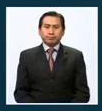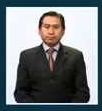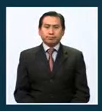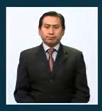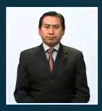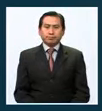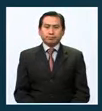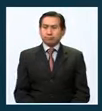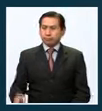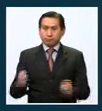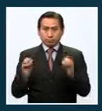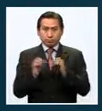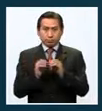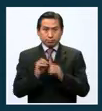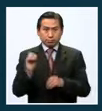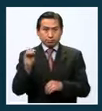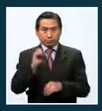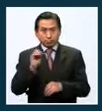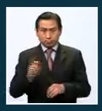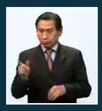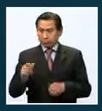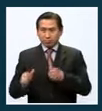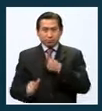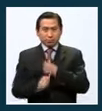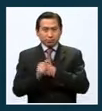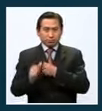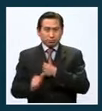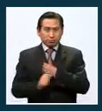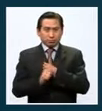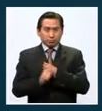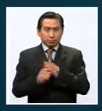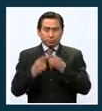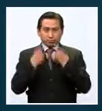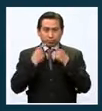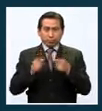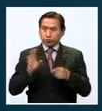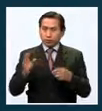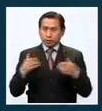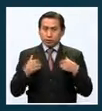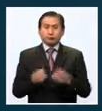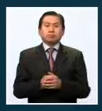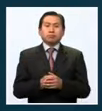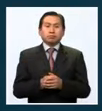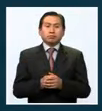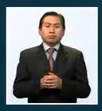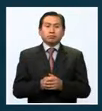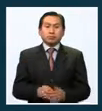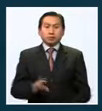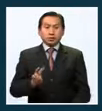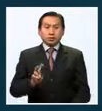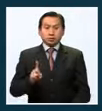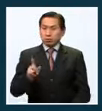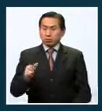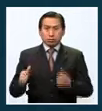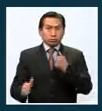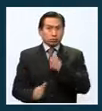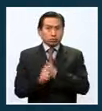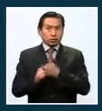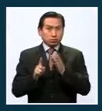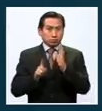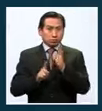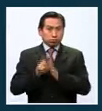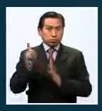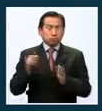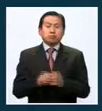De acuerdo al último índice municipal de riesgo emitido por el Ministerio de Salud, hay 71 municipios del país que